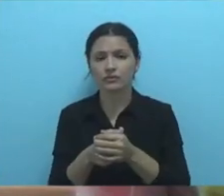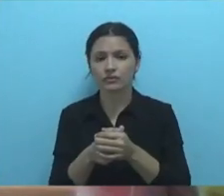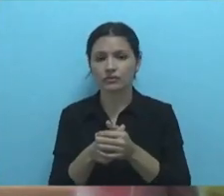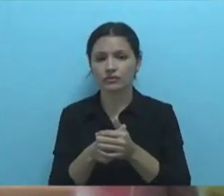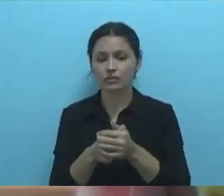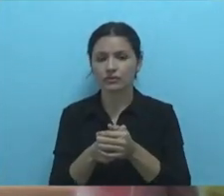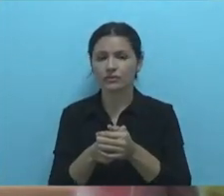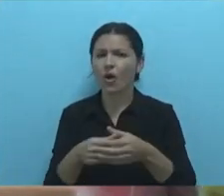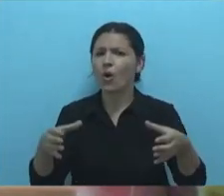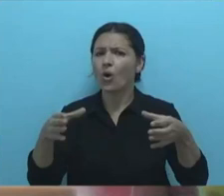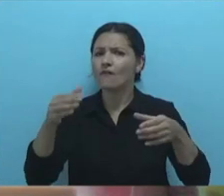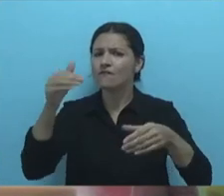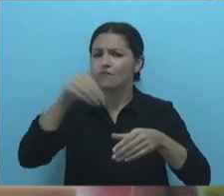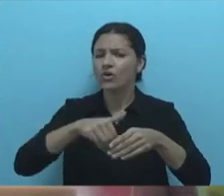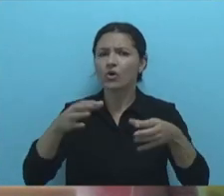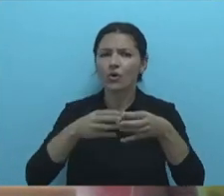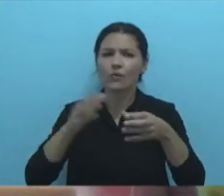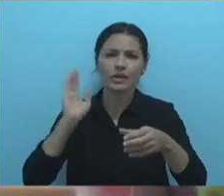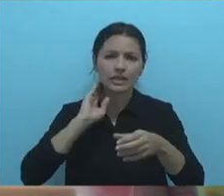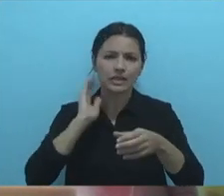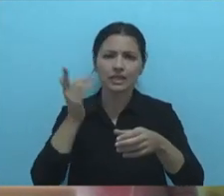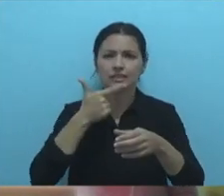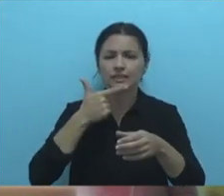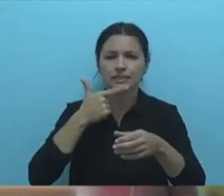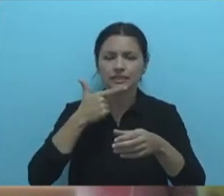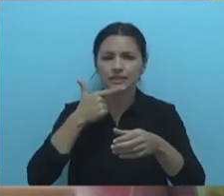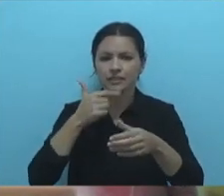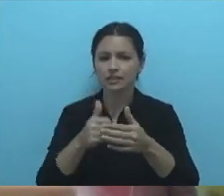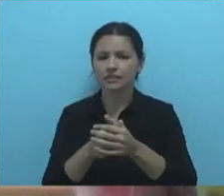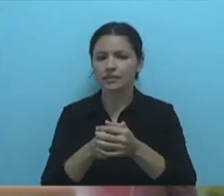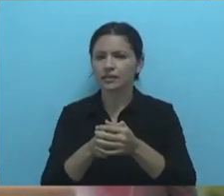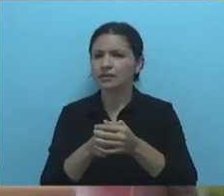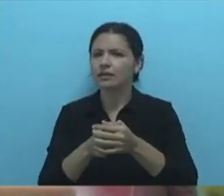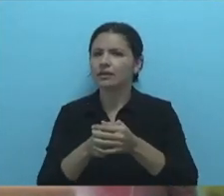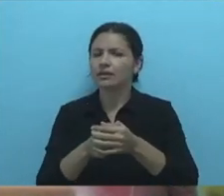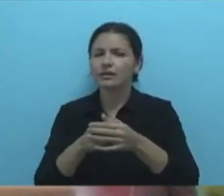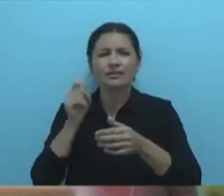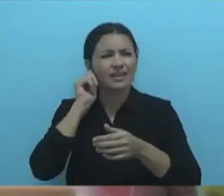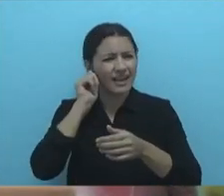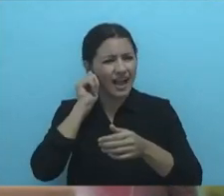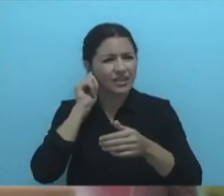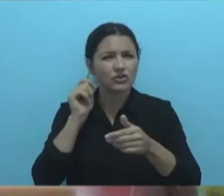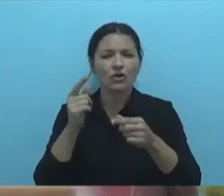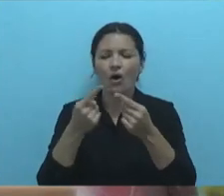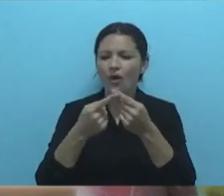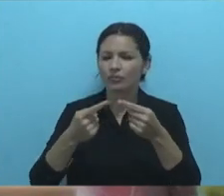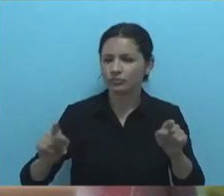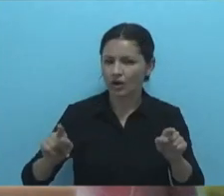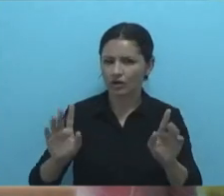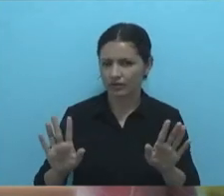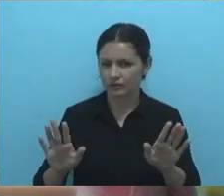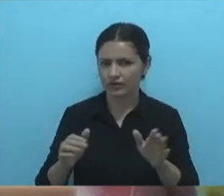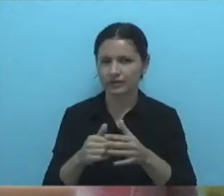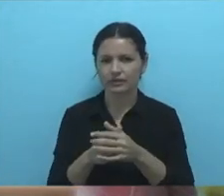de los jóvenes 16 17 años parece cálculo del piso falso de falsedad absoluta que perjudica